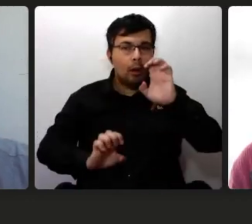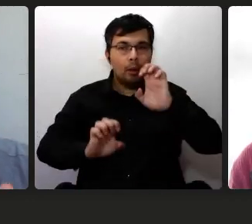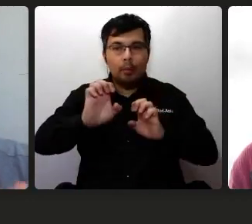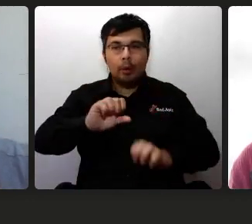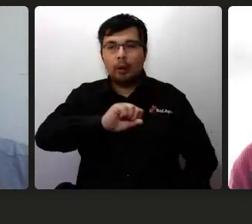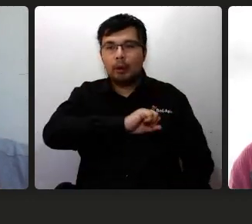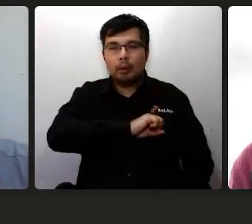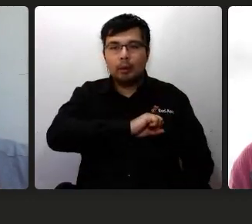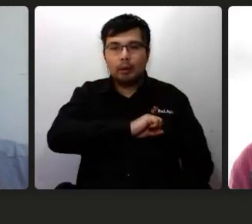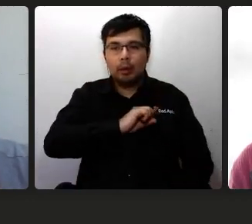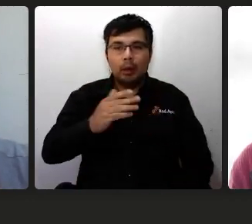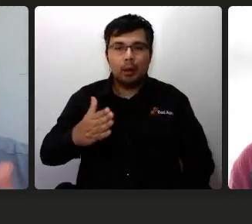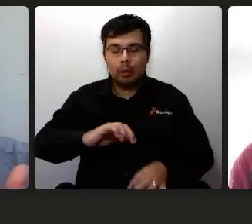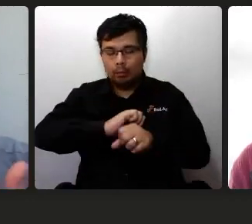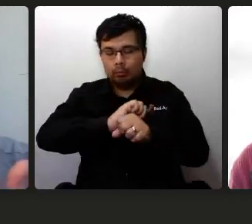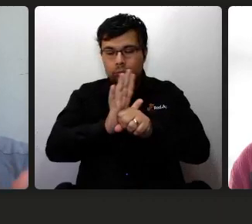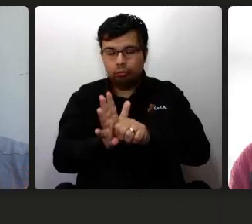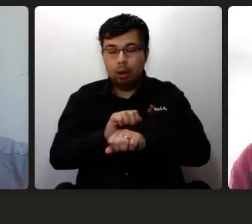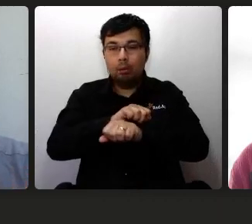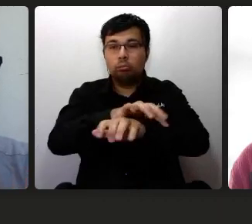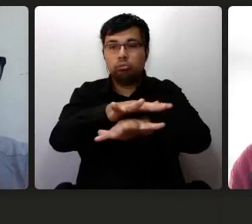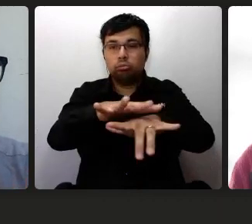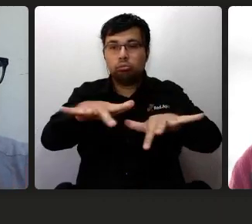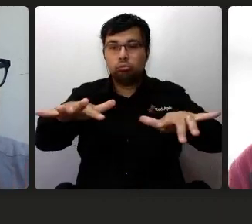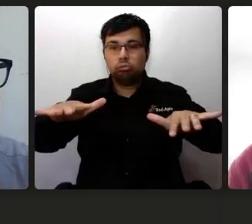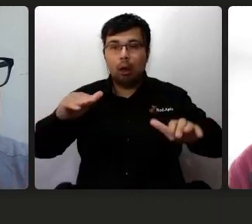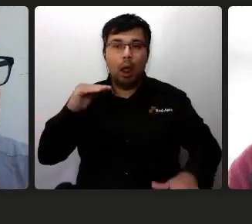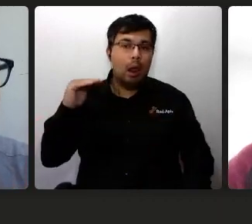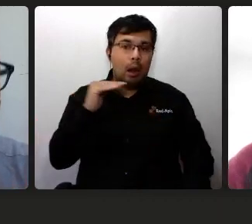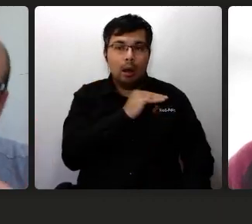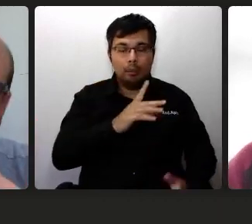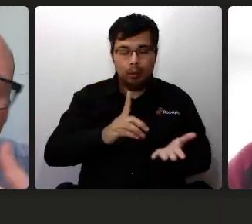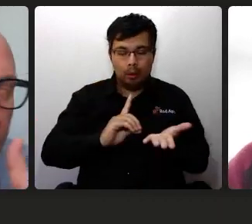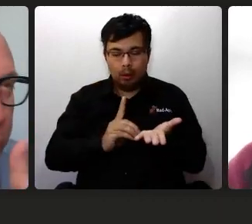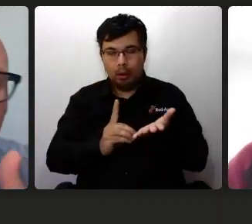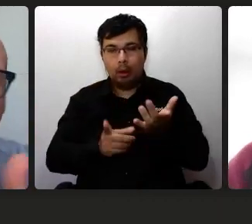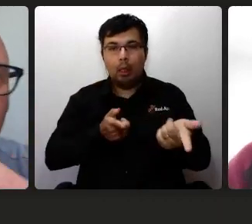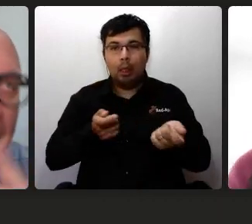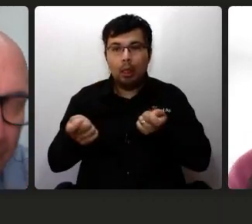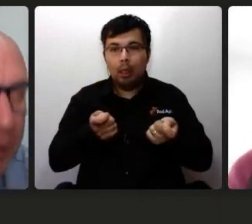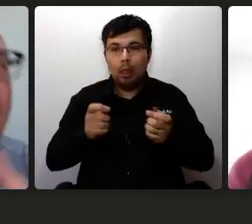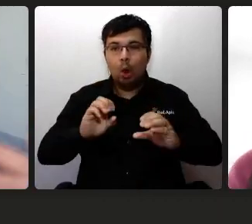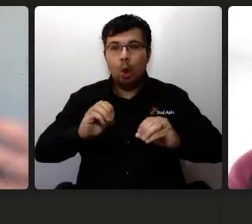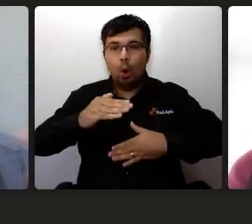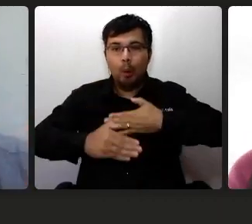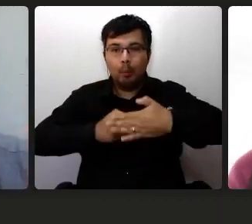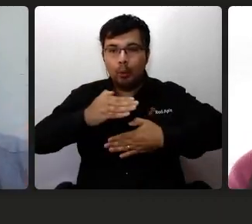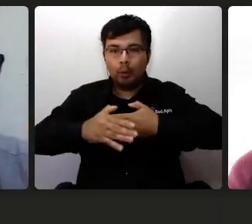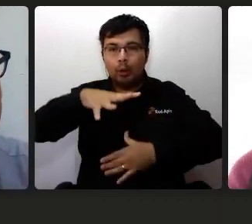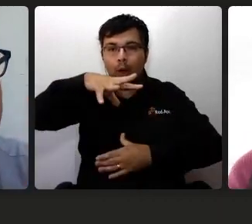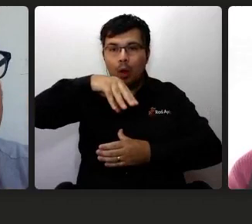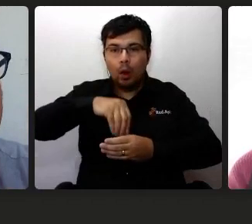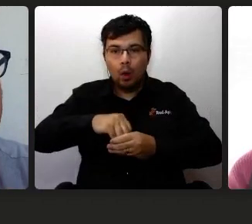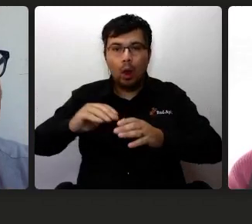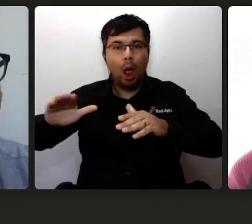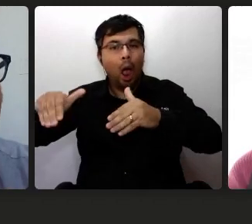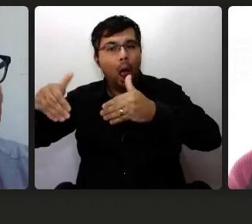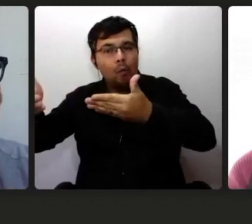que apuró estos procesos de digitalización de los negocios o procesos internos o para